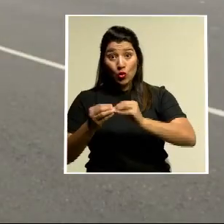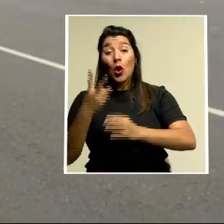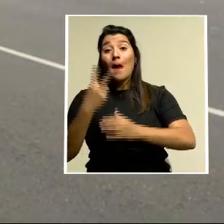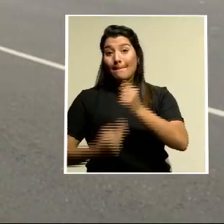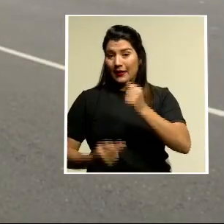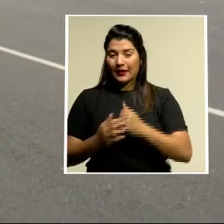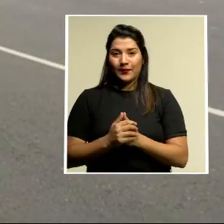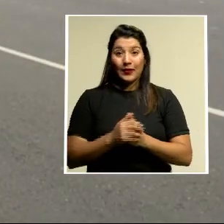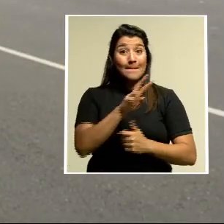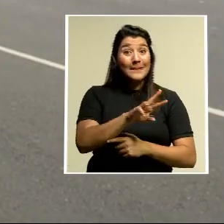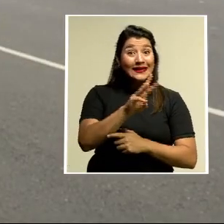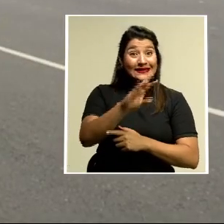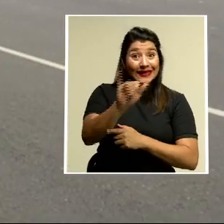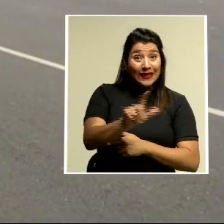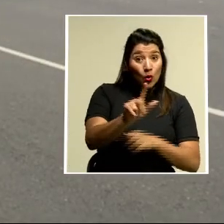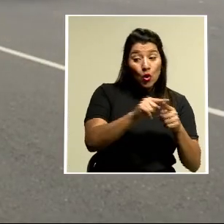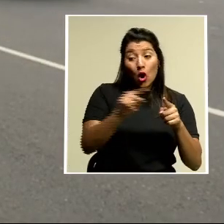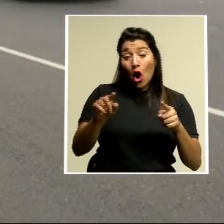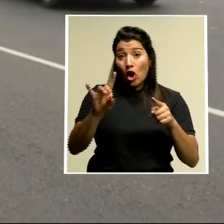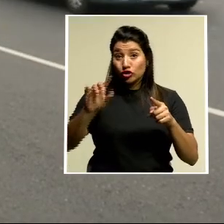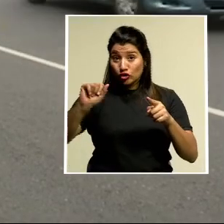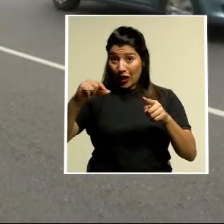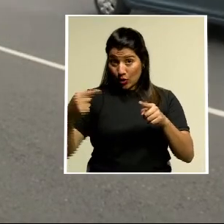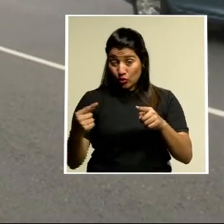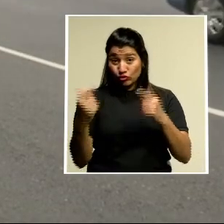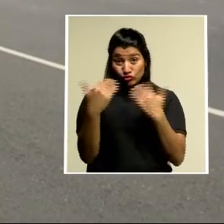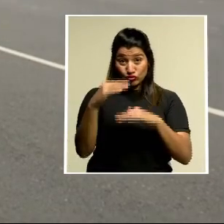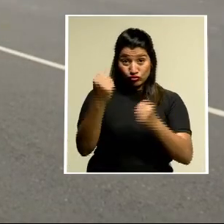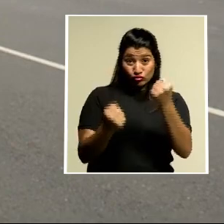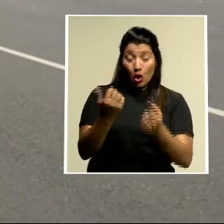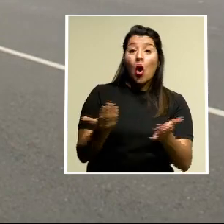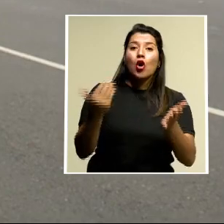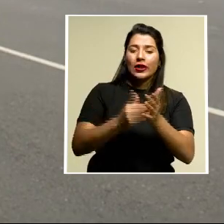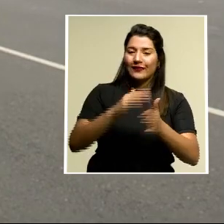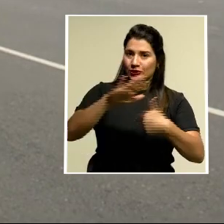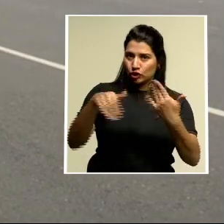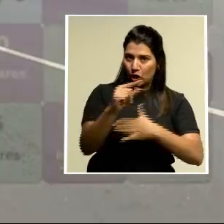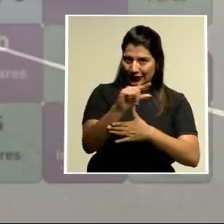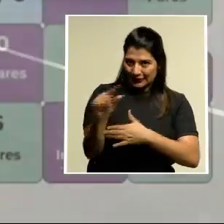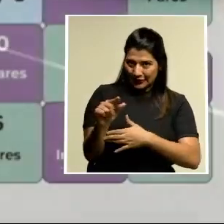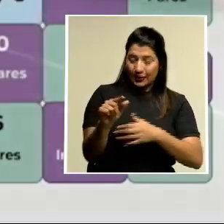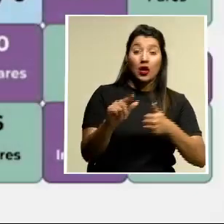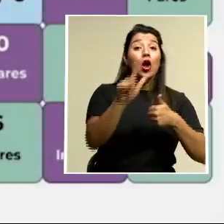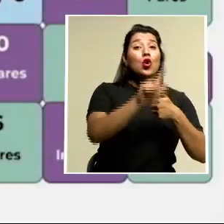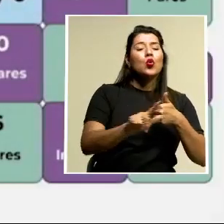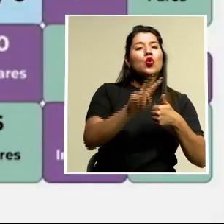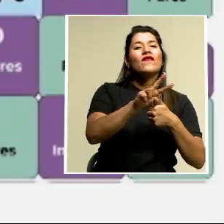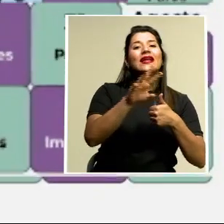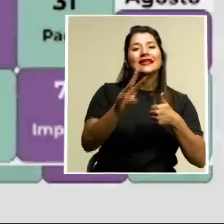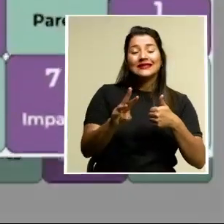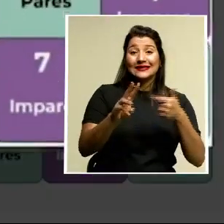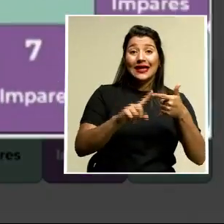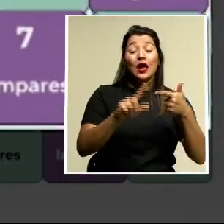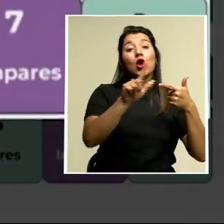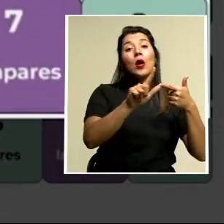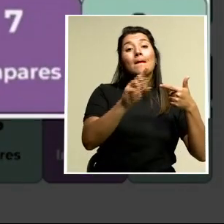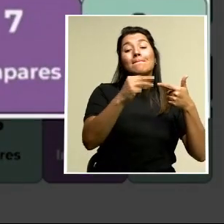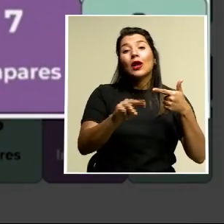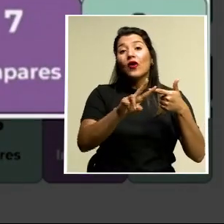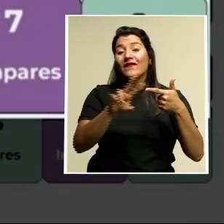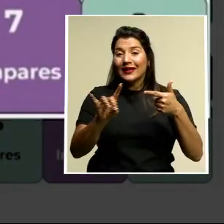que del 26 de julio al 8 de agosto la restricción vehicular vuelve durante toda la semana, lunes 26, miércoles